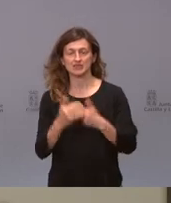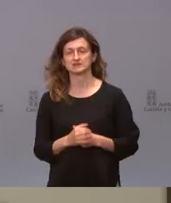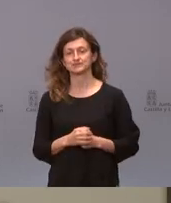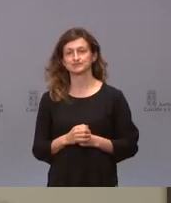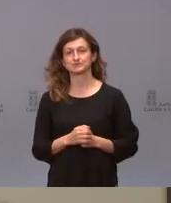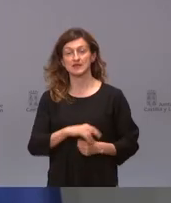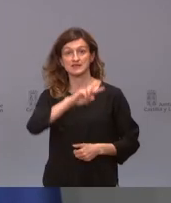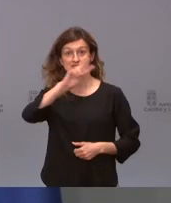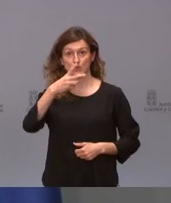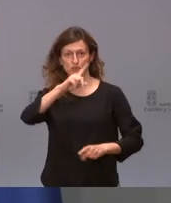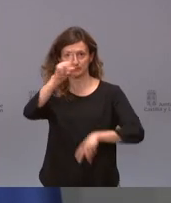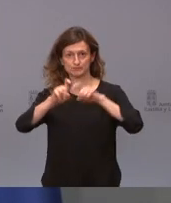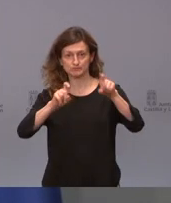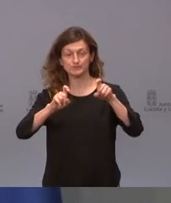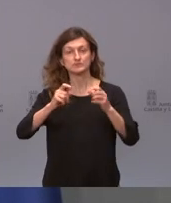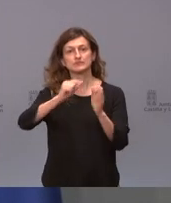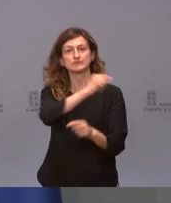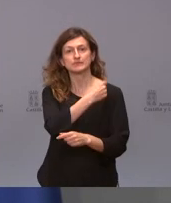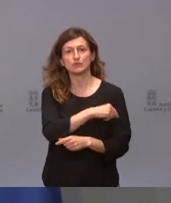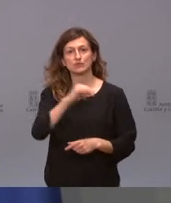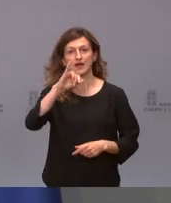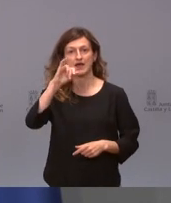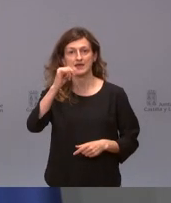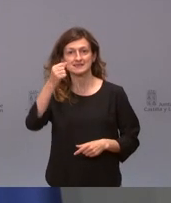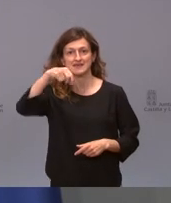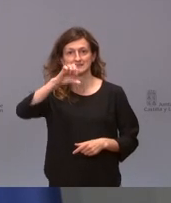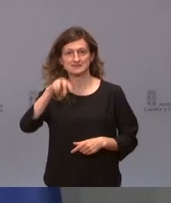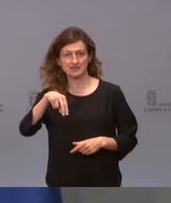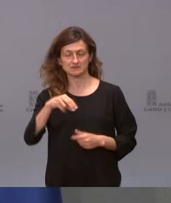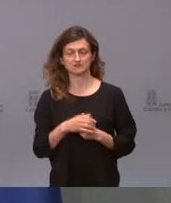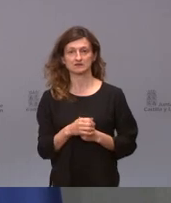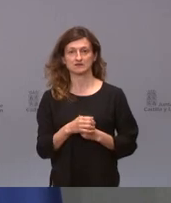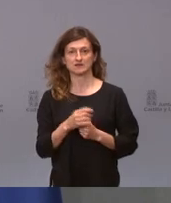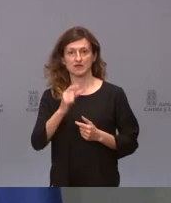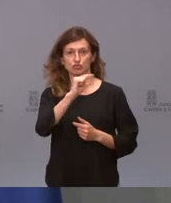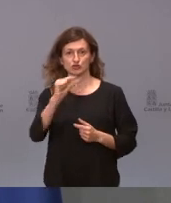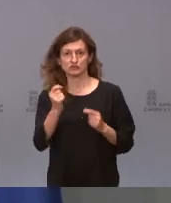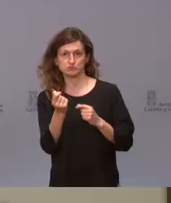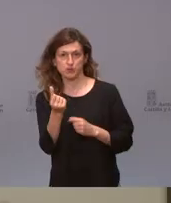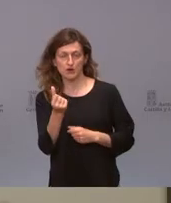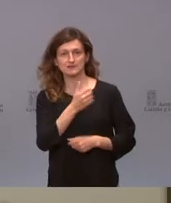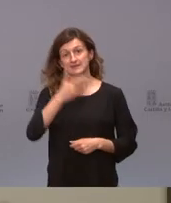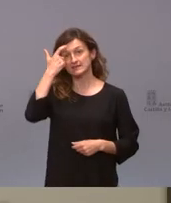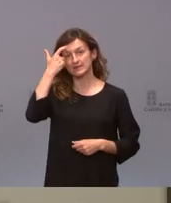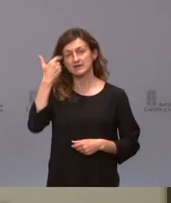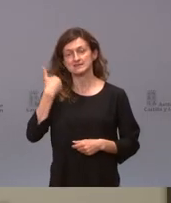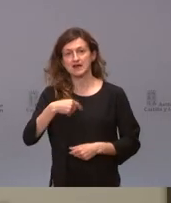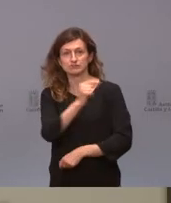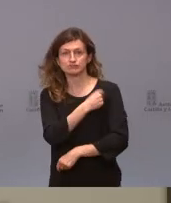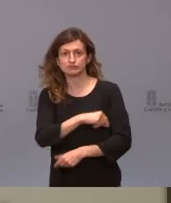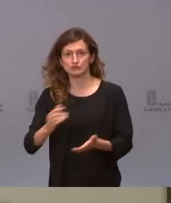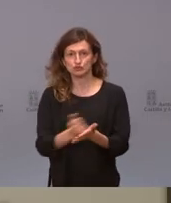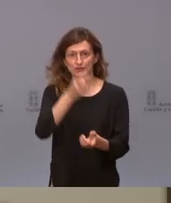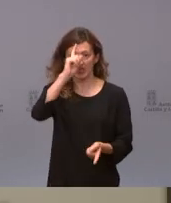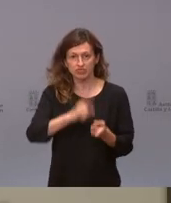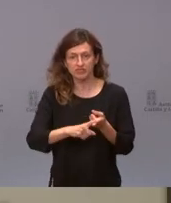una segunda pregunta la vacuna de janssen dice teníamos pocas dosis y quería saber si ya se habían administrado todas y